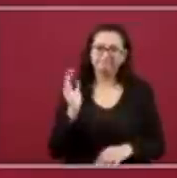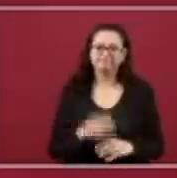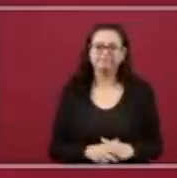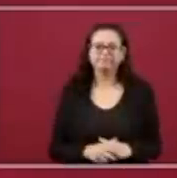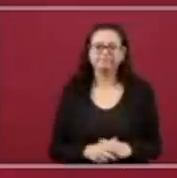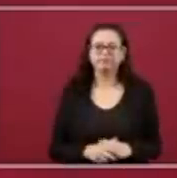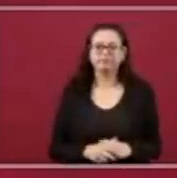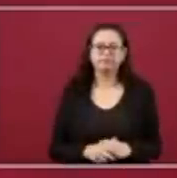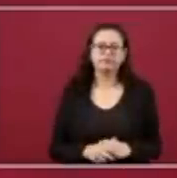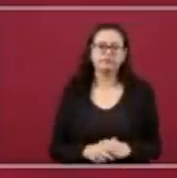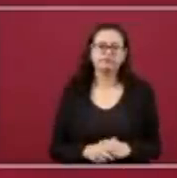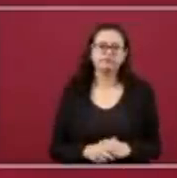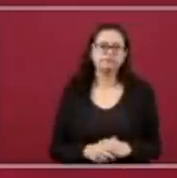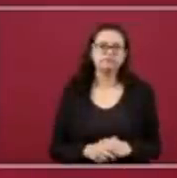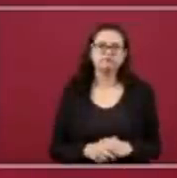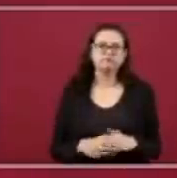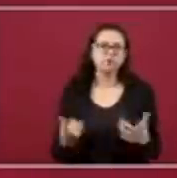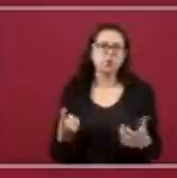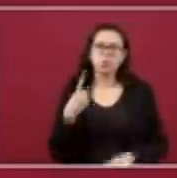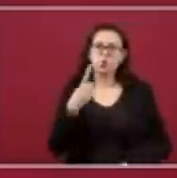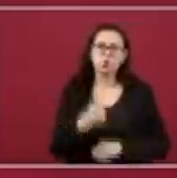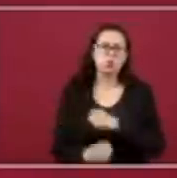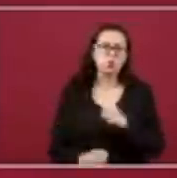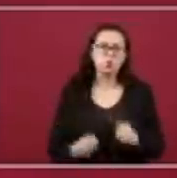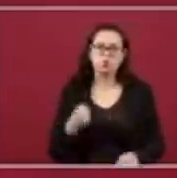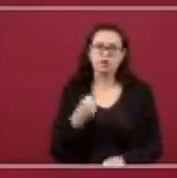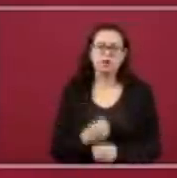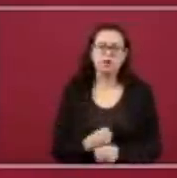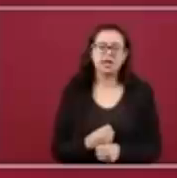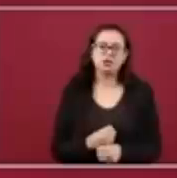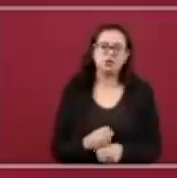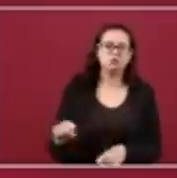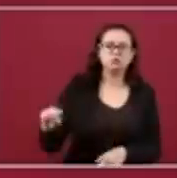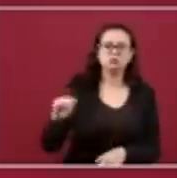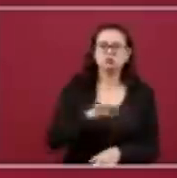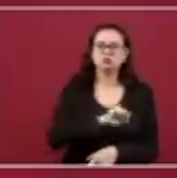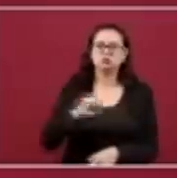a una tasa promedio anual del 4%,